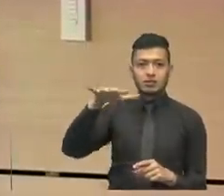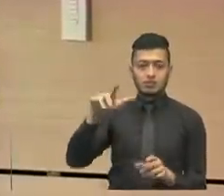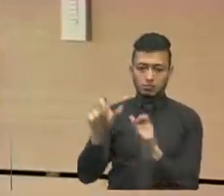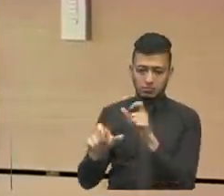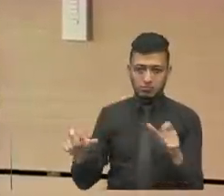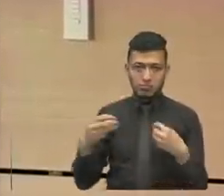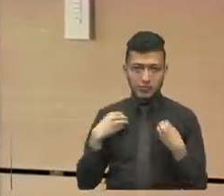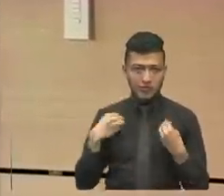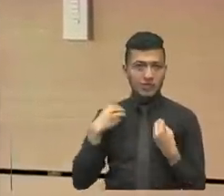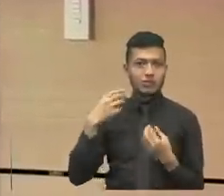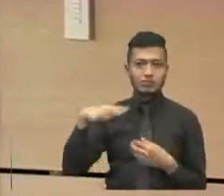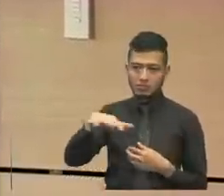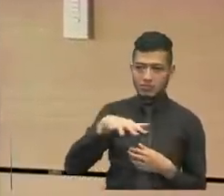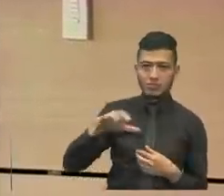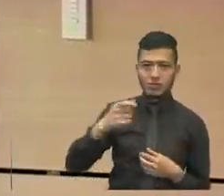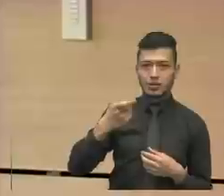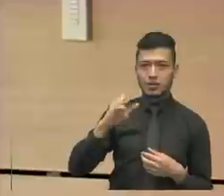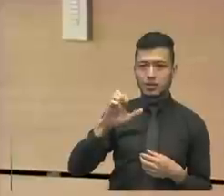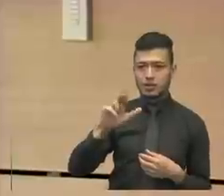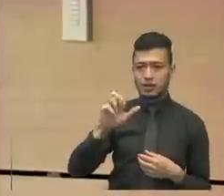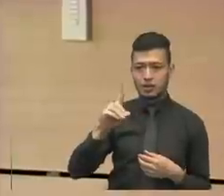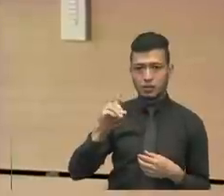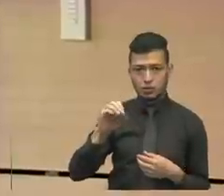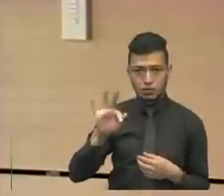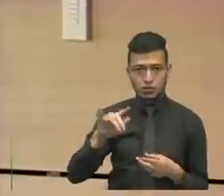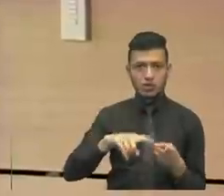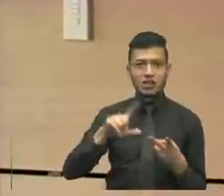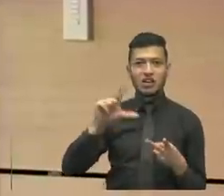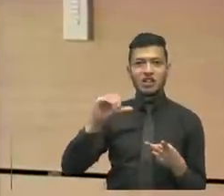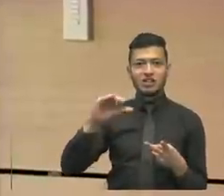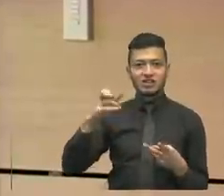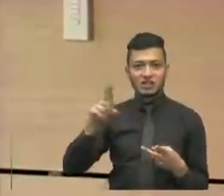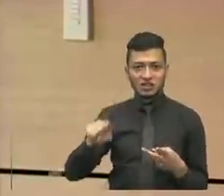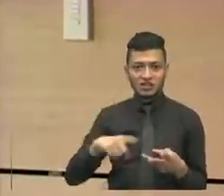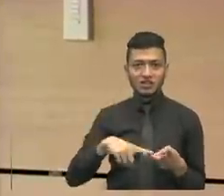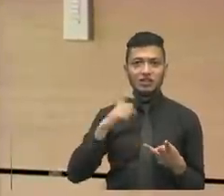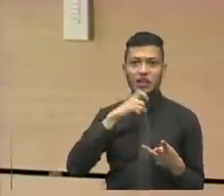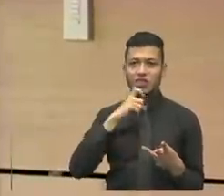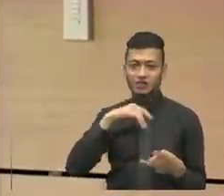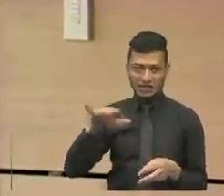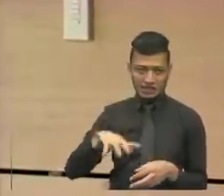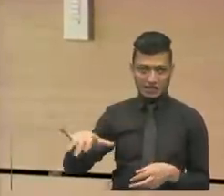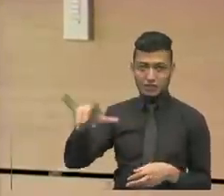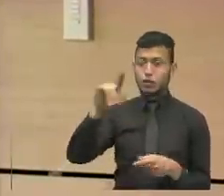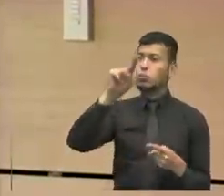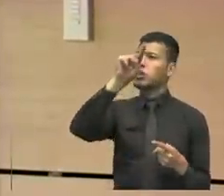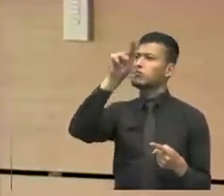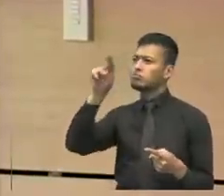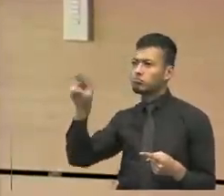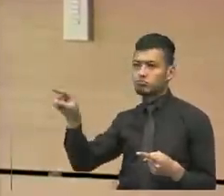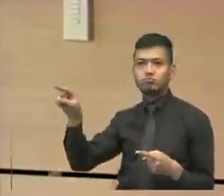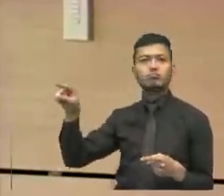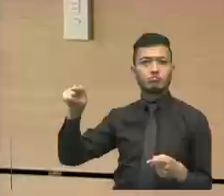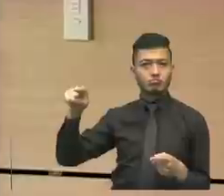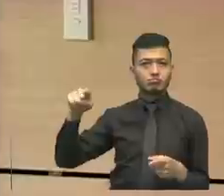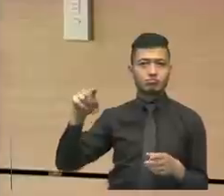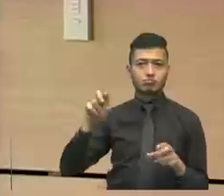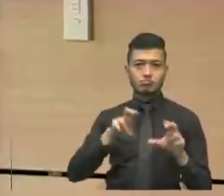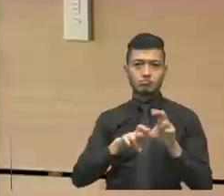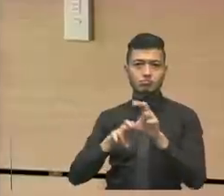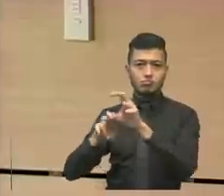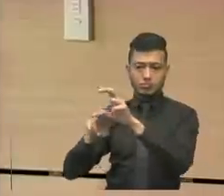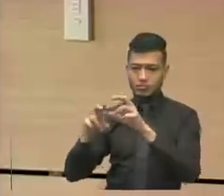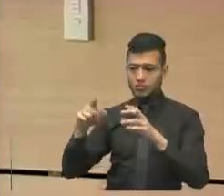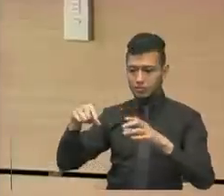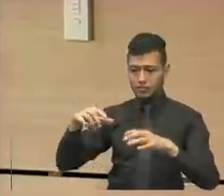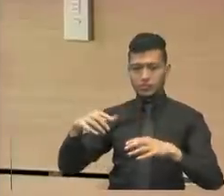Laches, arriba en Santa Fe, y bajar para llegar hasta la estación Centenario que queda en la